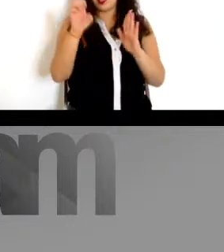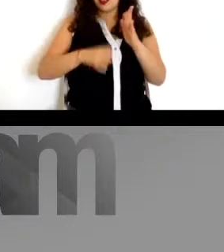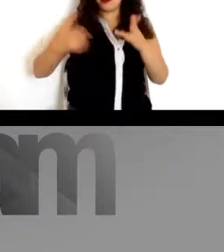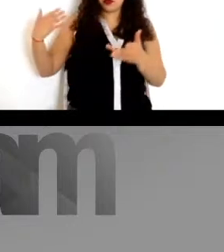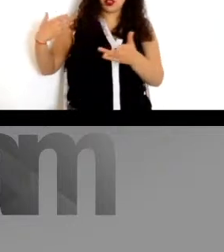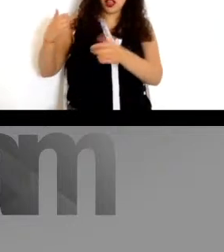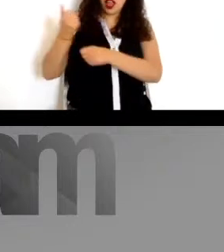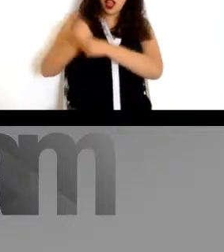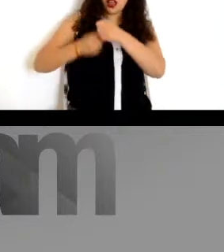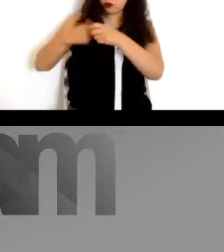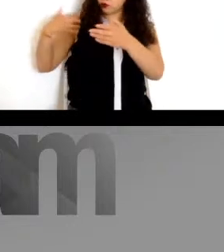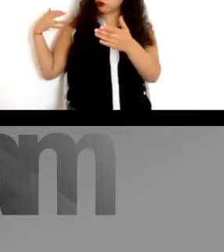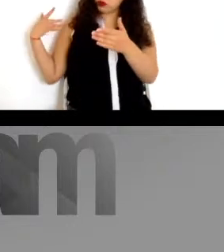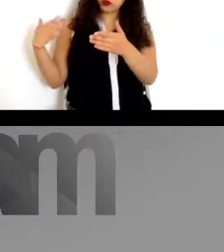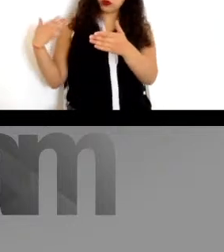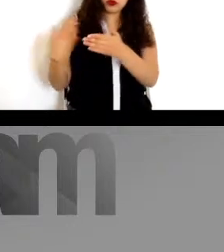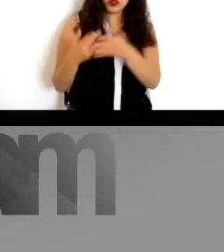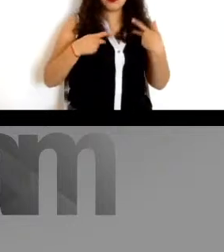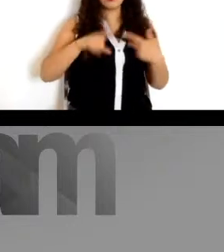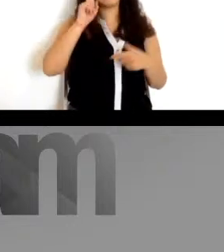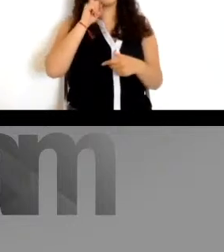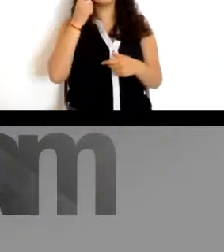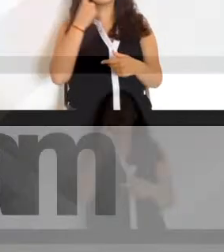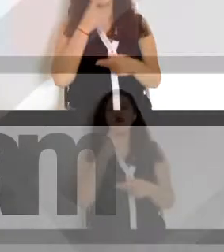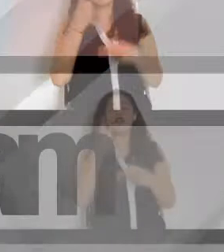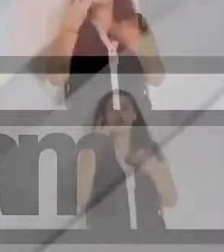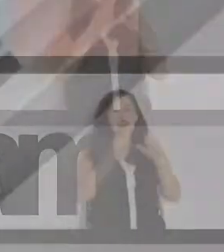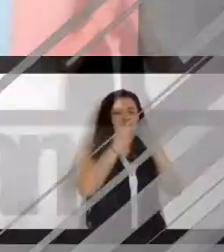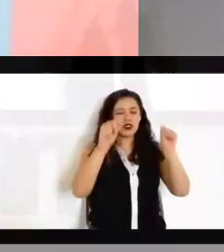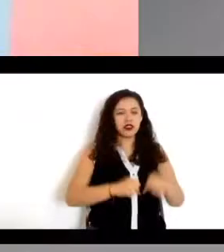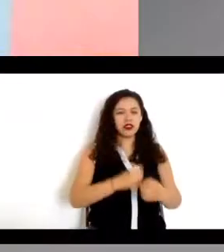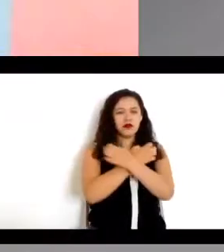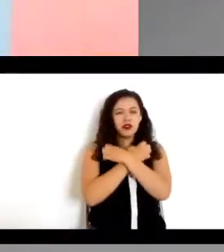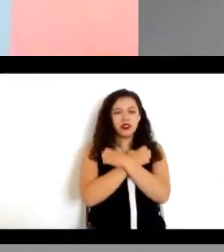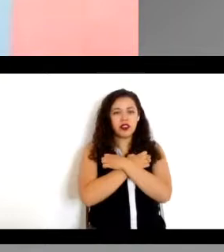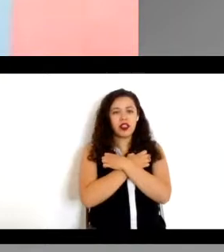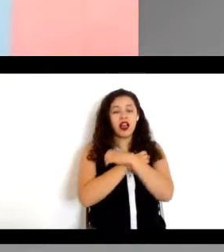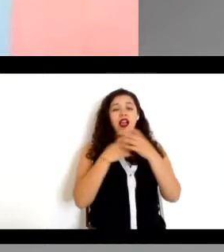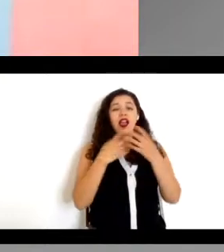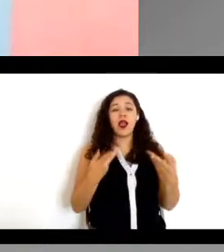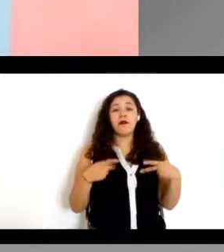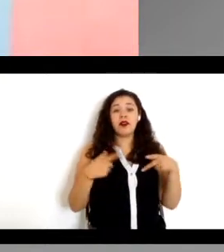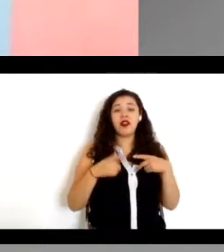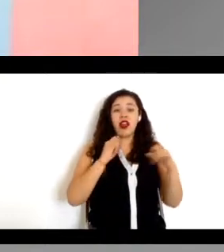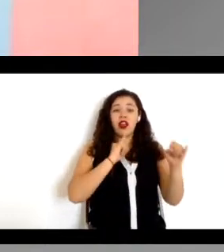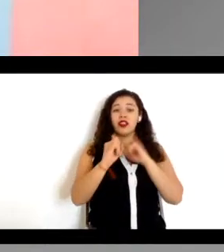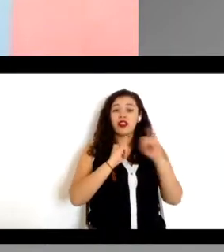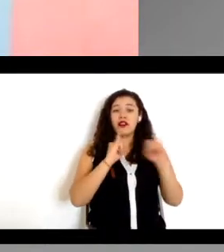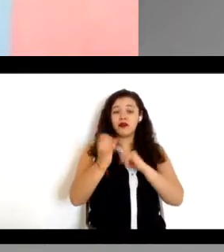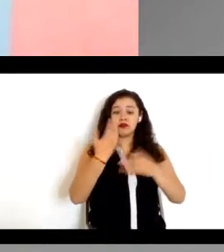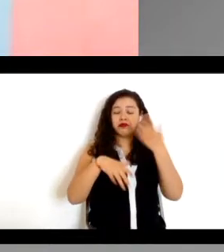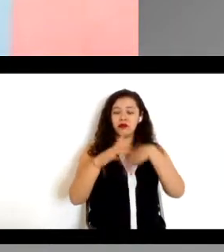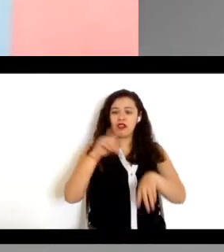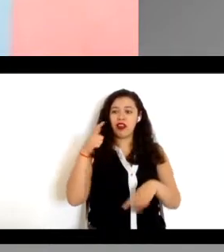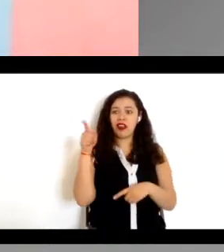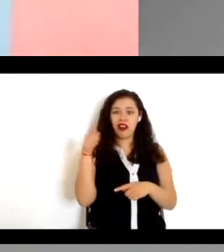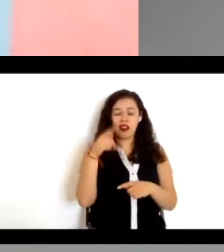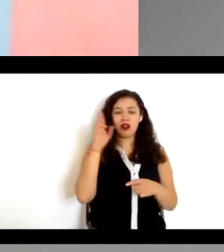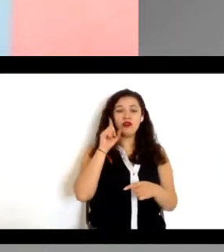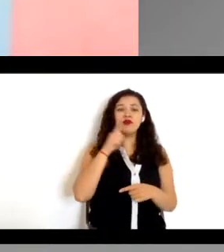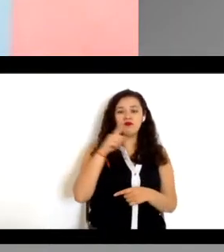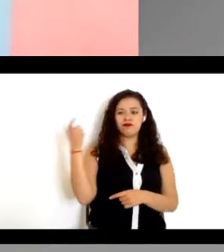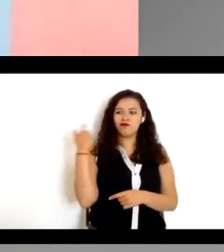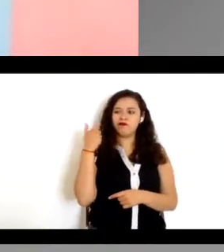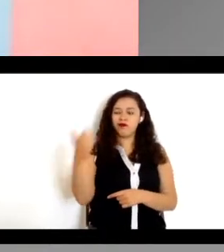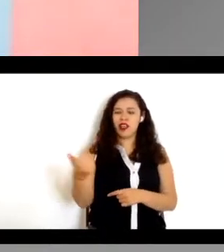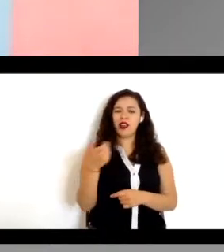el que las personas sordas cuando queden en un sistema educativo son quien costean el pago de la interpretación de lengua de señas, porque seguimos